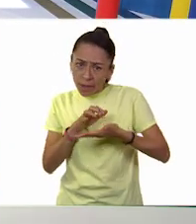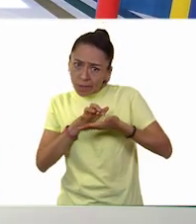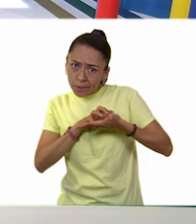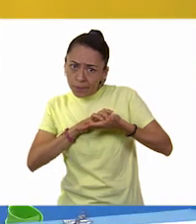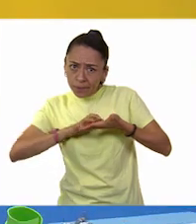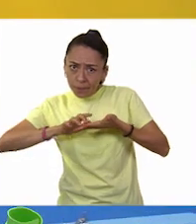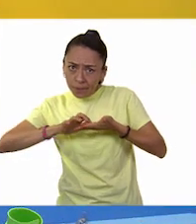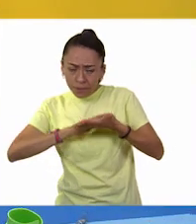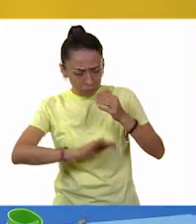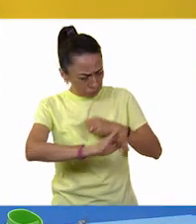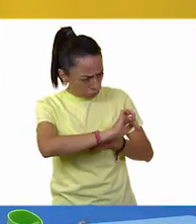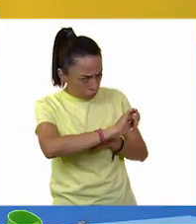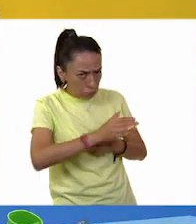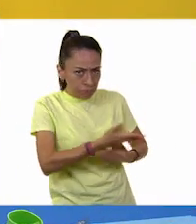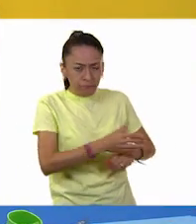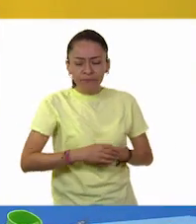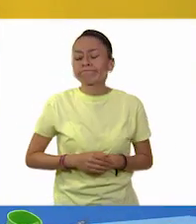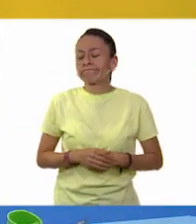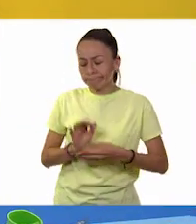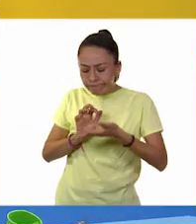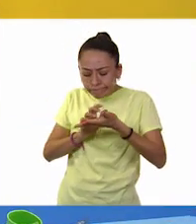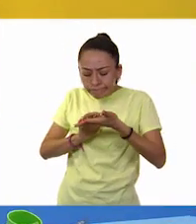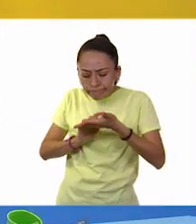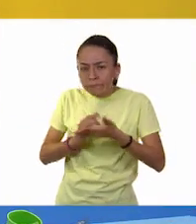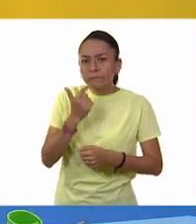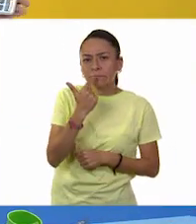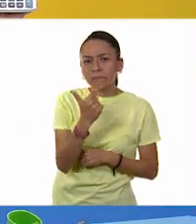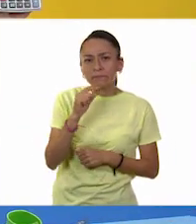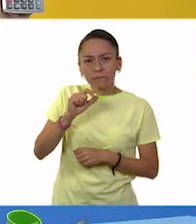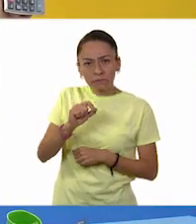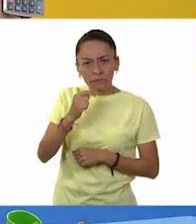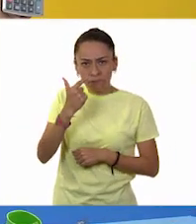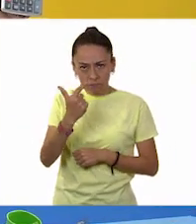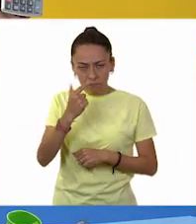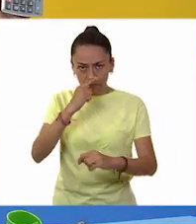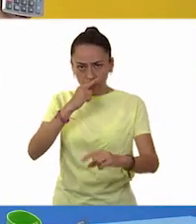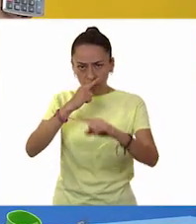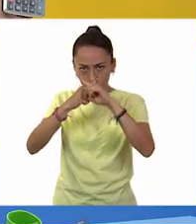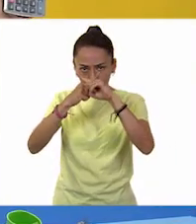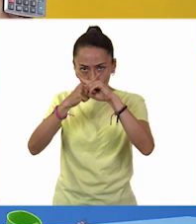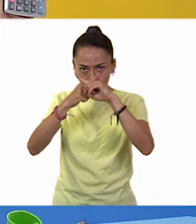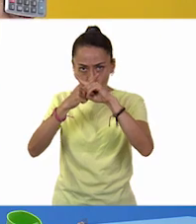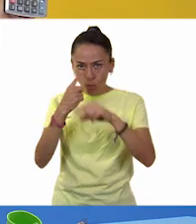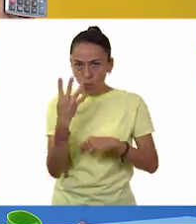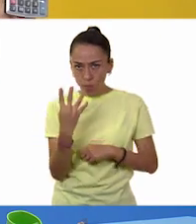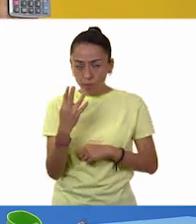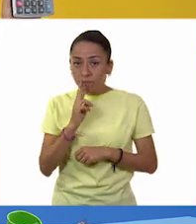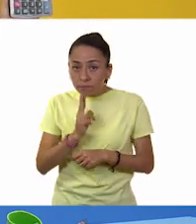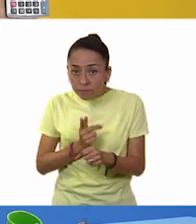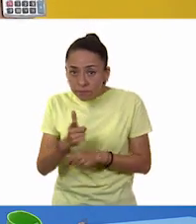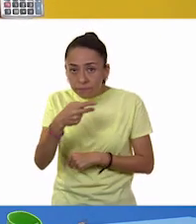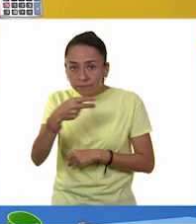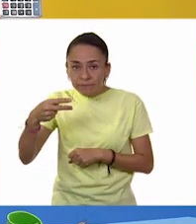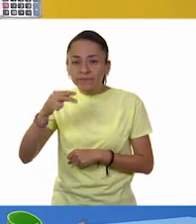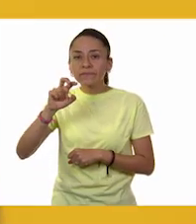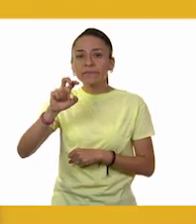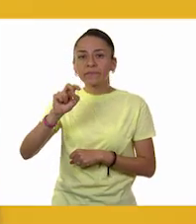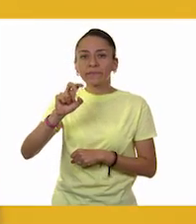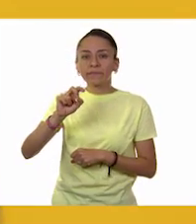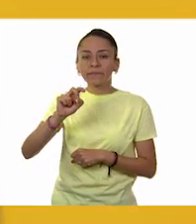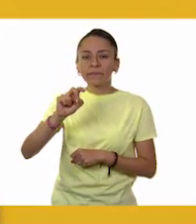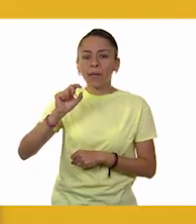Entonces, 7.7 por 4 y tenemos que eso nos da 30.8. Lo voy a anotar aquí